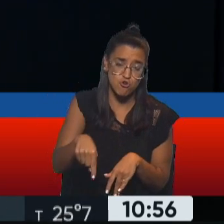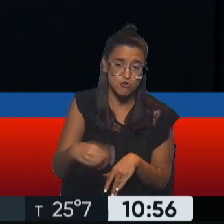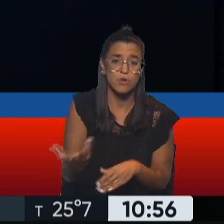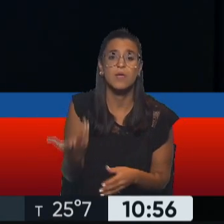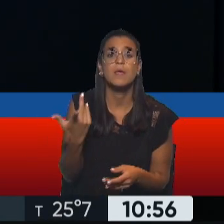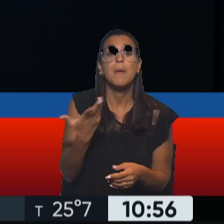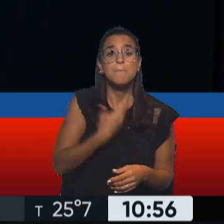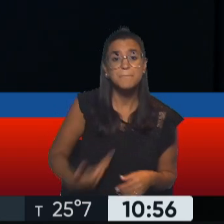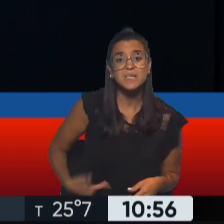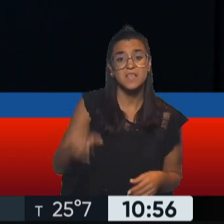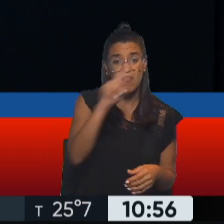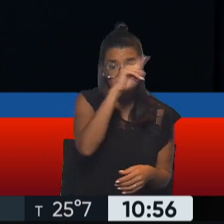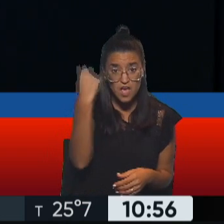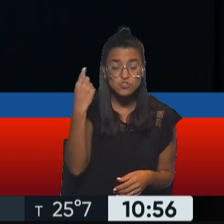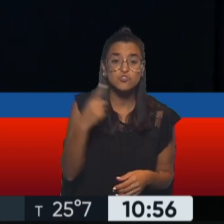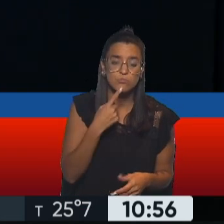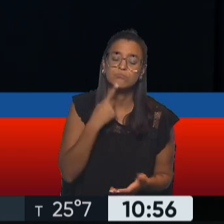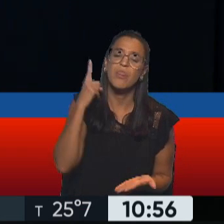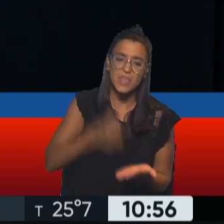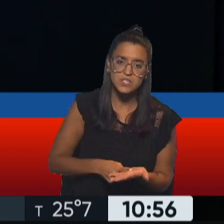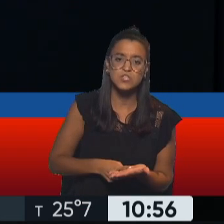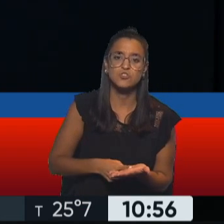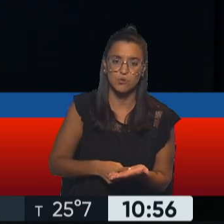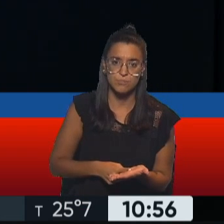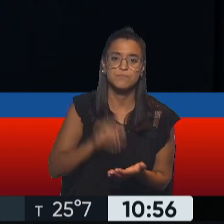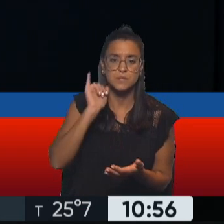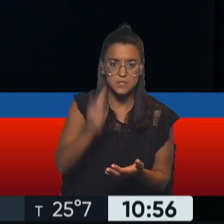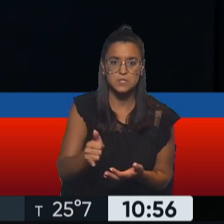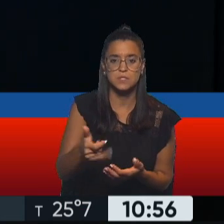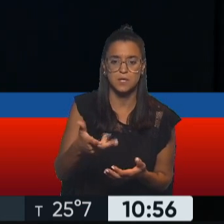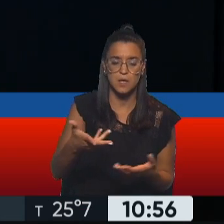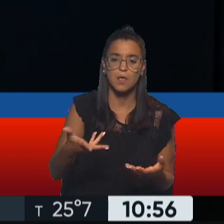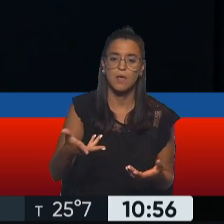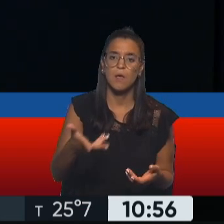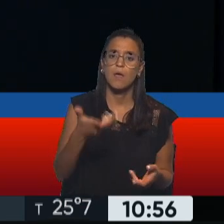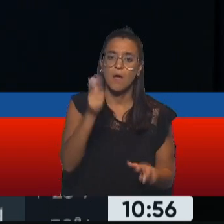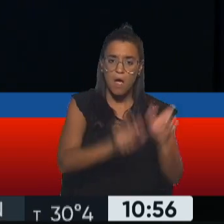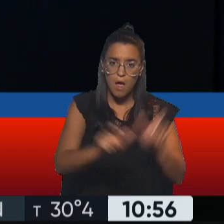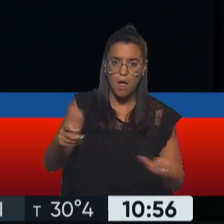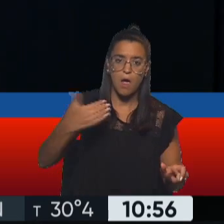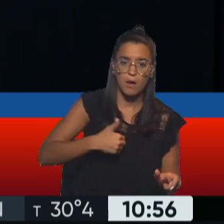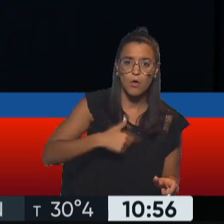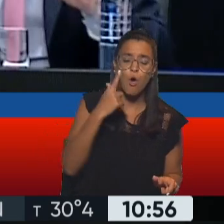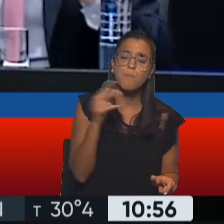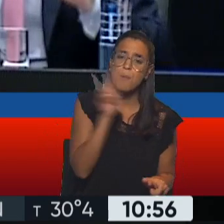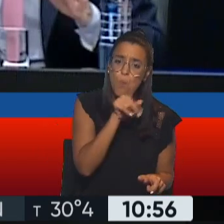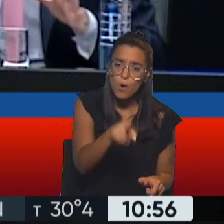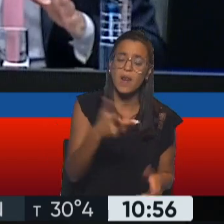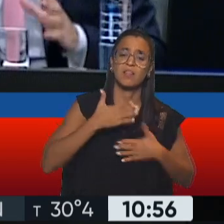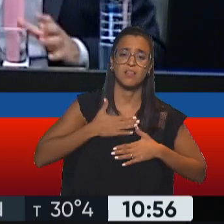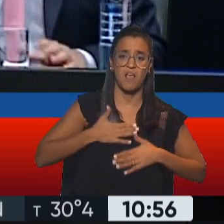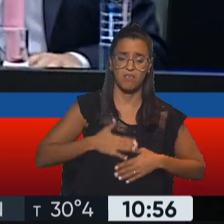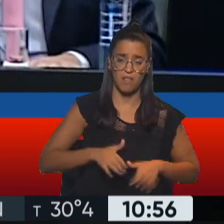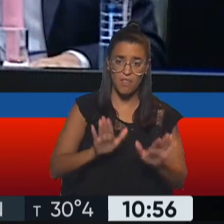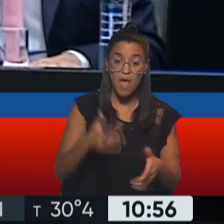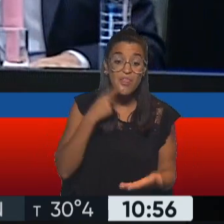el presidente de la Nación tomó la decisión de darle esta tranquilidad a las argentinas y los argentinos. Una decisión